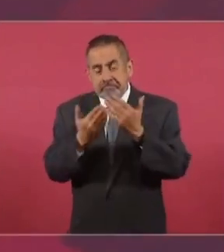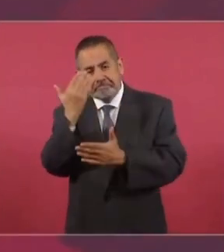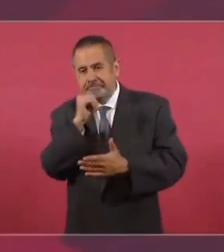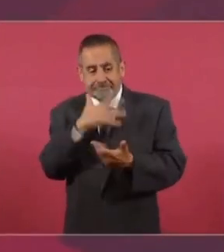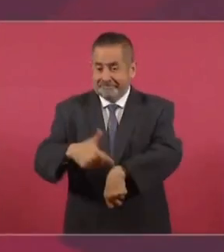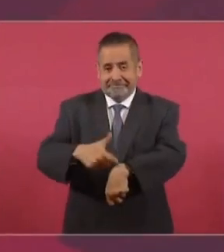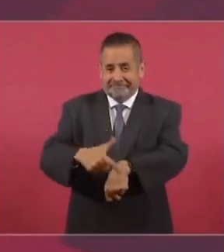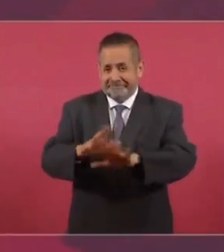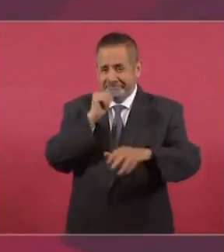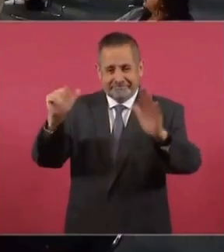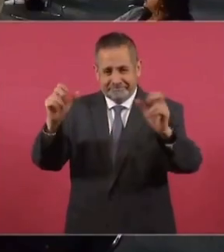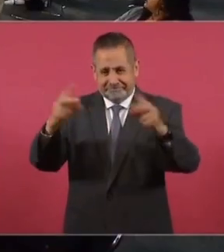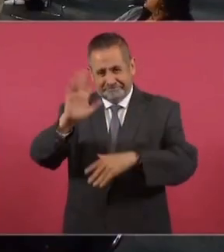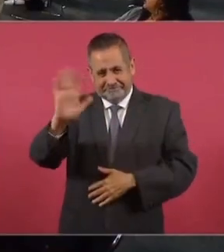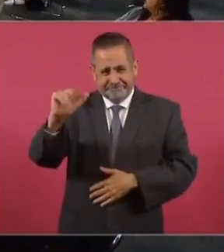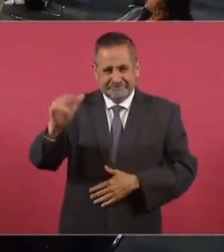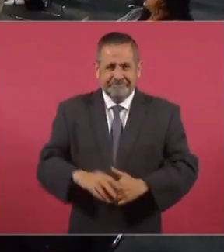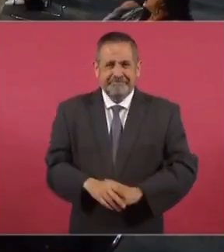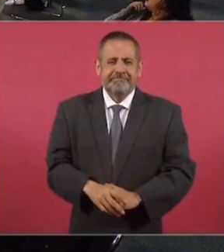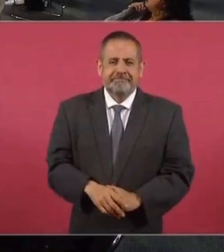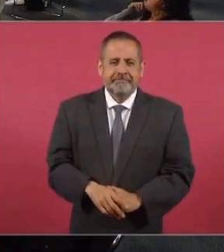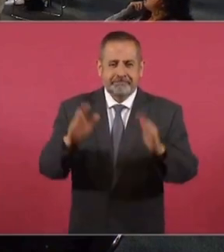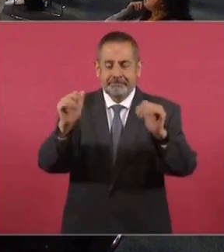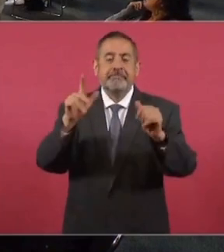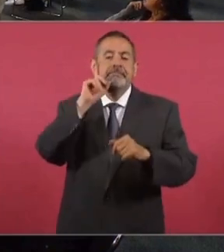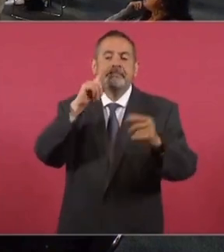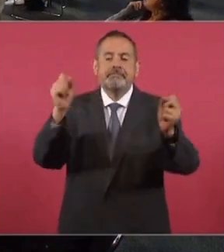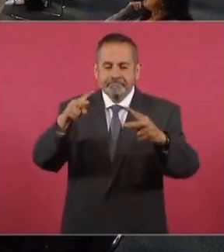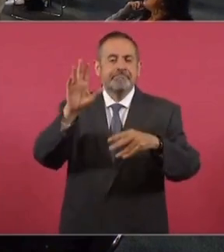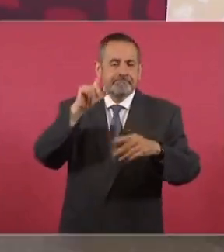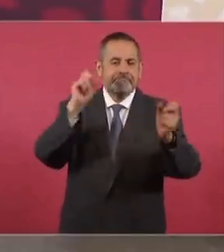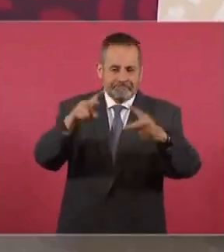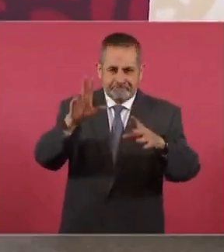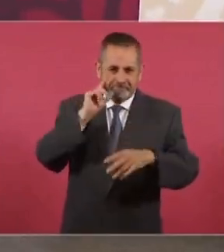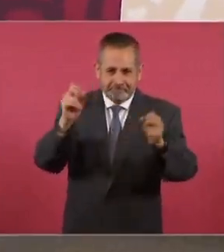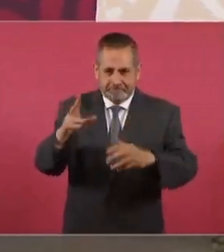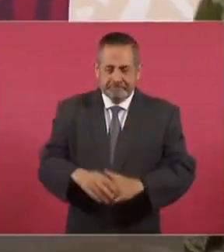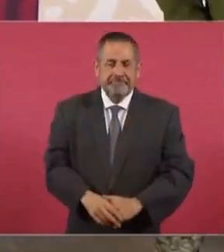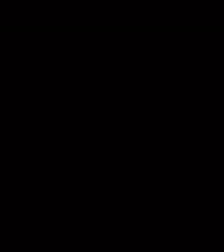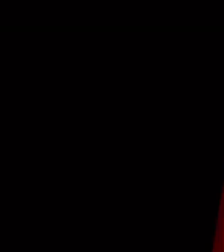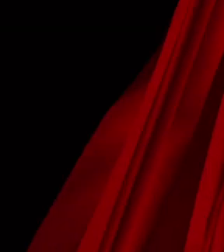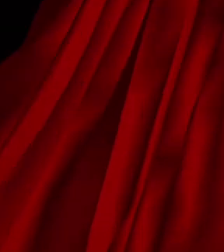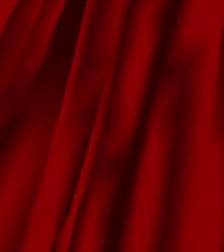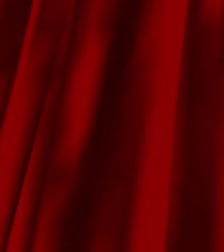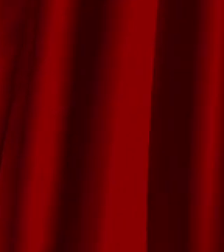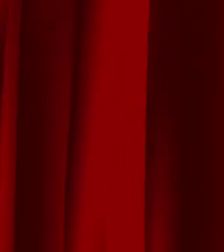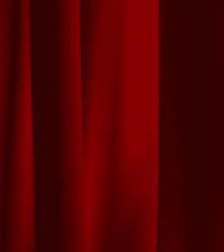porque no va a dar tiempo. Adiós, adiós. Adiós, adiós. Mañana nos vemos.